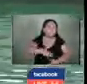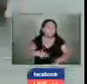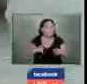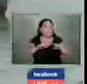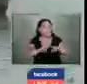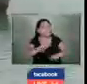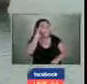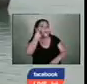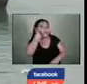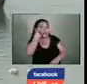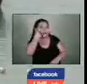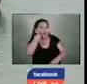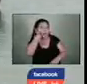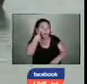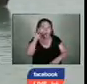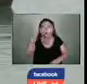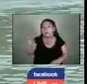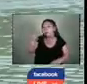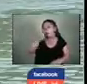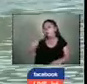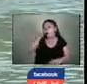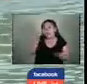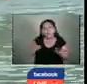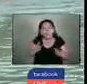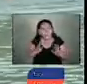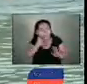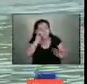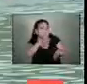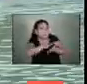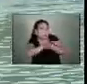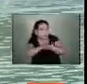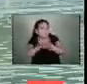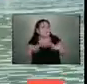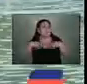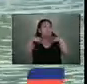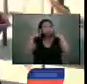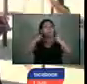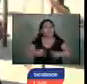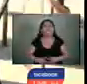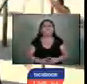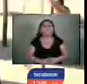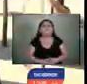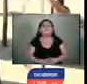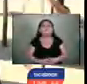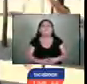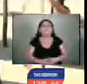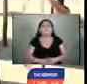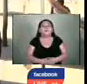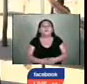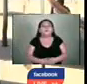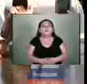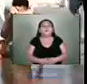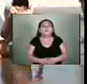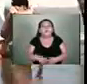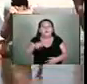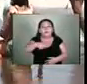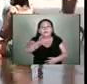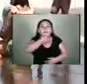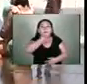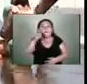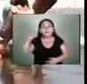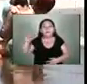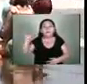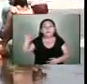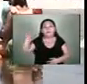siempre y cuando se tome con responsabilidad las medidas preventivas durante las festividades. Este es un informe de Dani